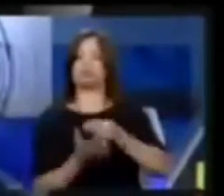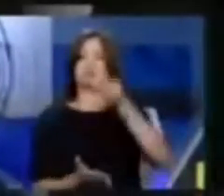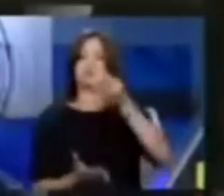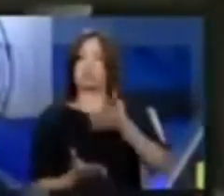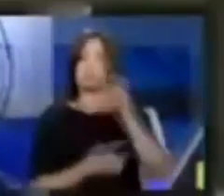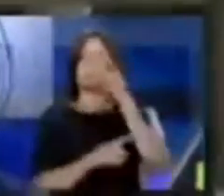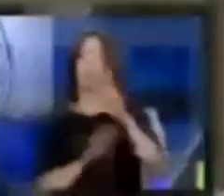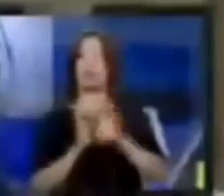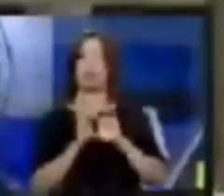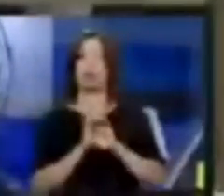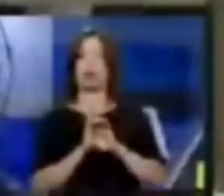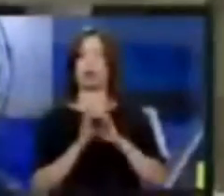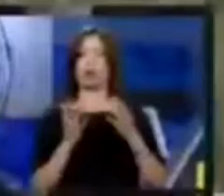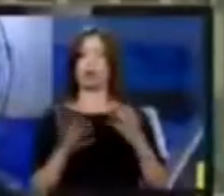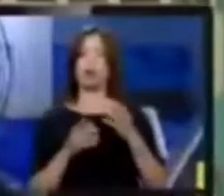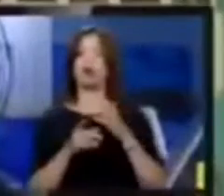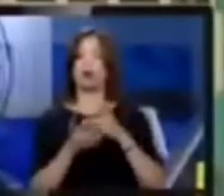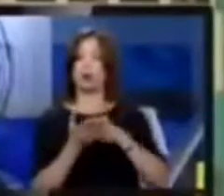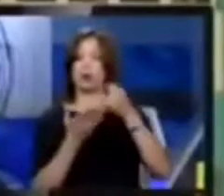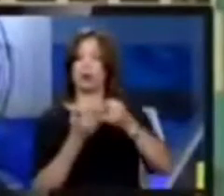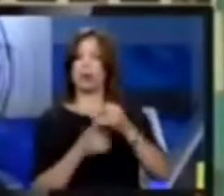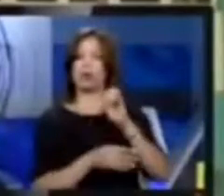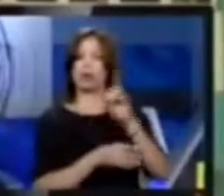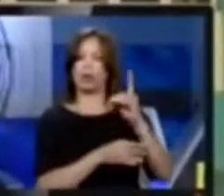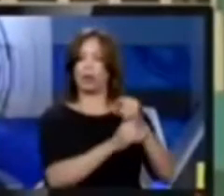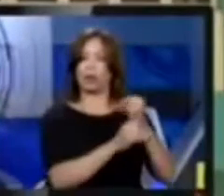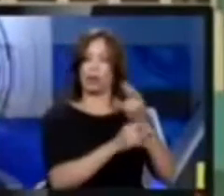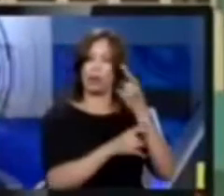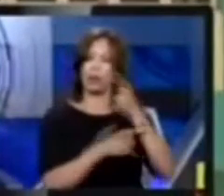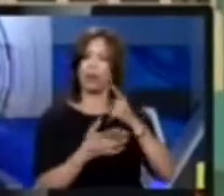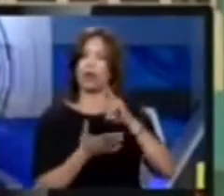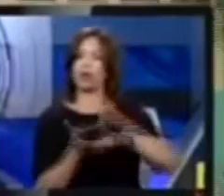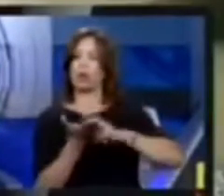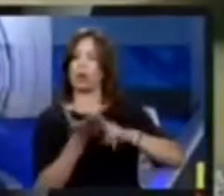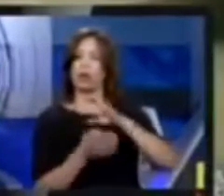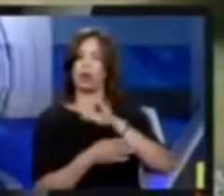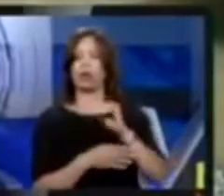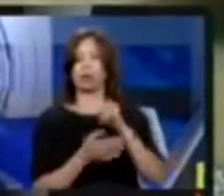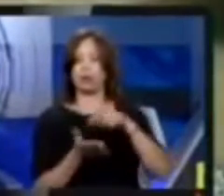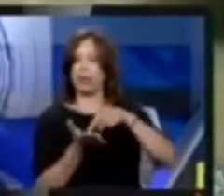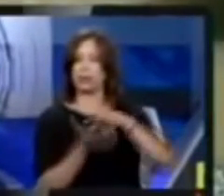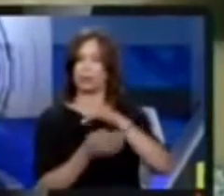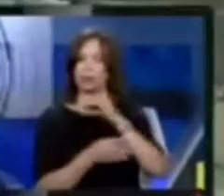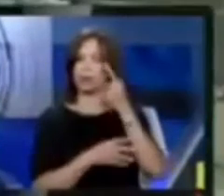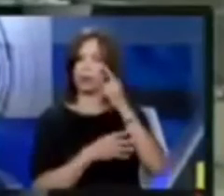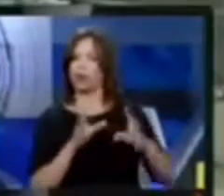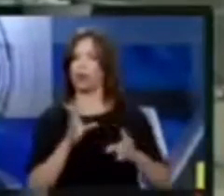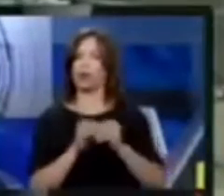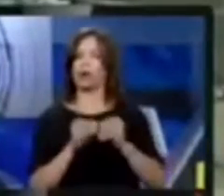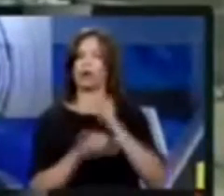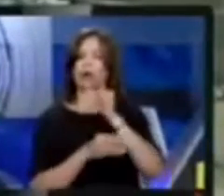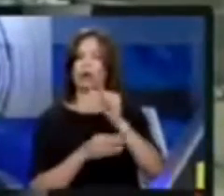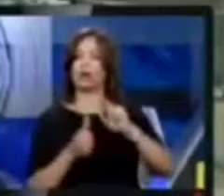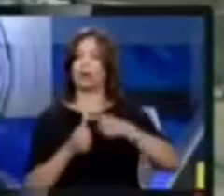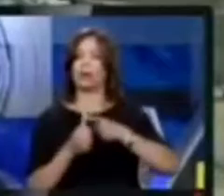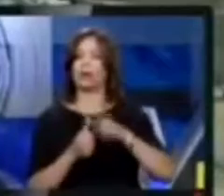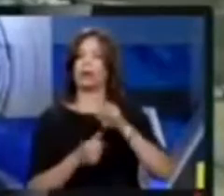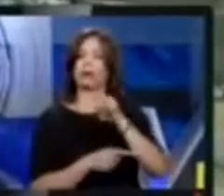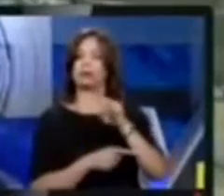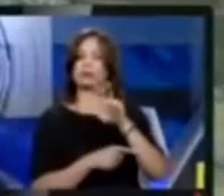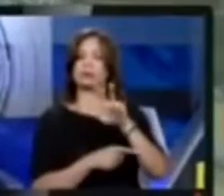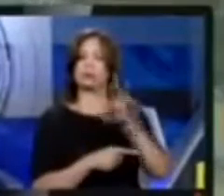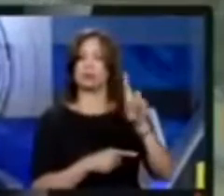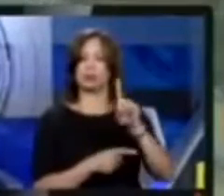montos. Por ejemplo, una de estas obras, el proyecto hidroeléctrico Pinalito, tuvo 6 adendas. La inversión de la obra en principio era